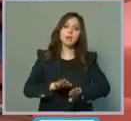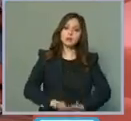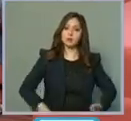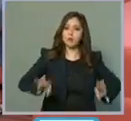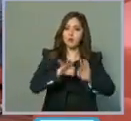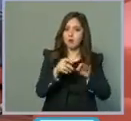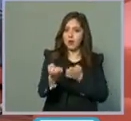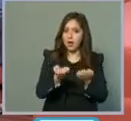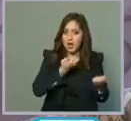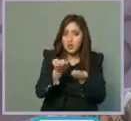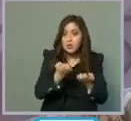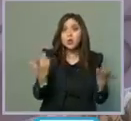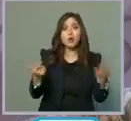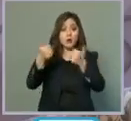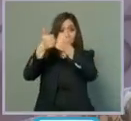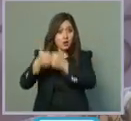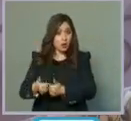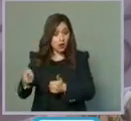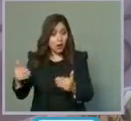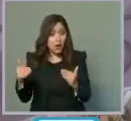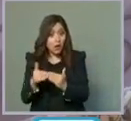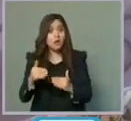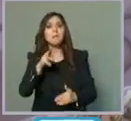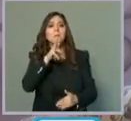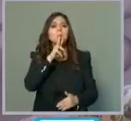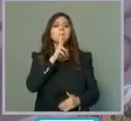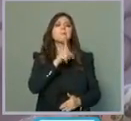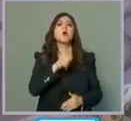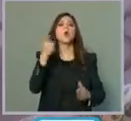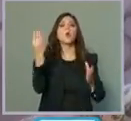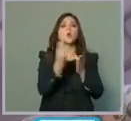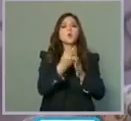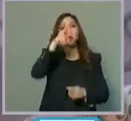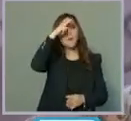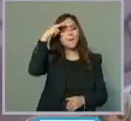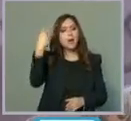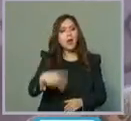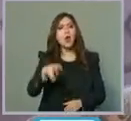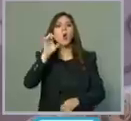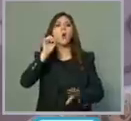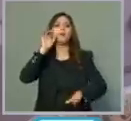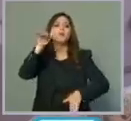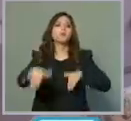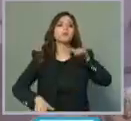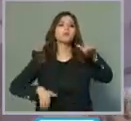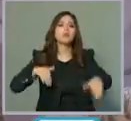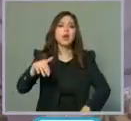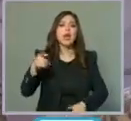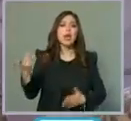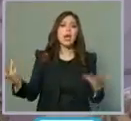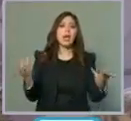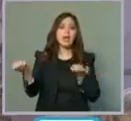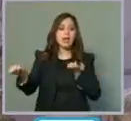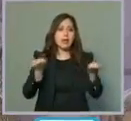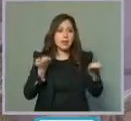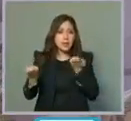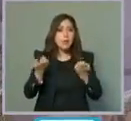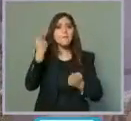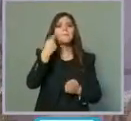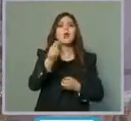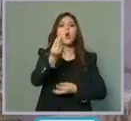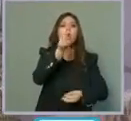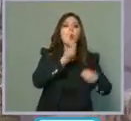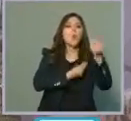casa, pues vamos a llevarlos a un curso de verano, vamos a llevarlos a la natación, a un lugar donde puedan estar haciendo eso y comiendo, ojo, por